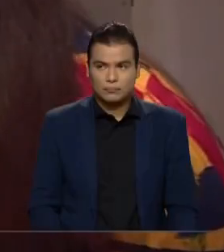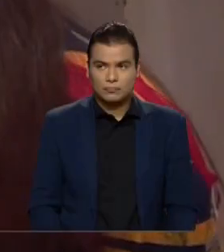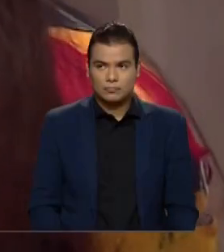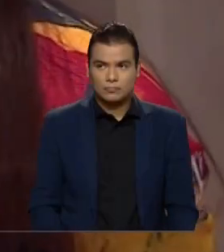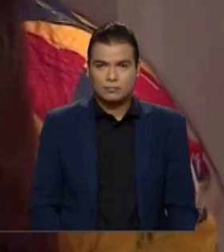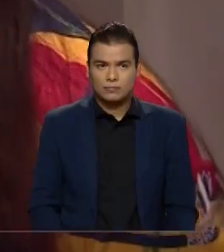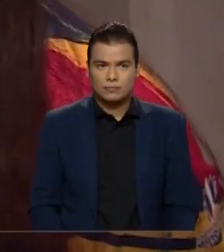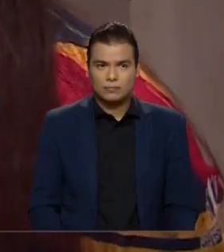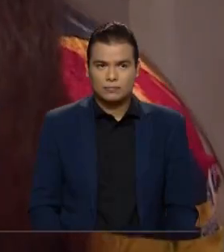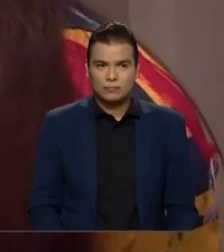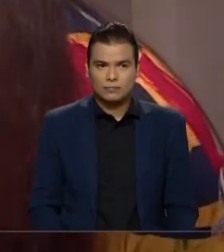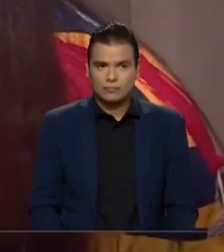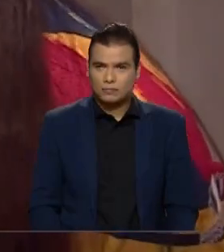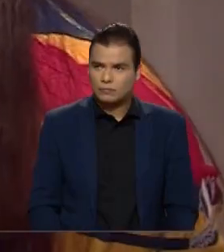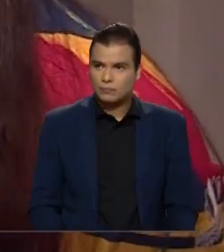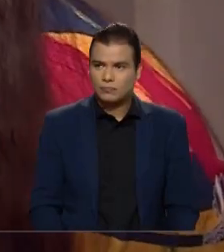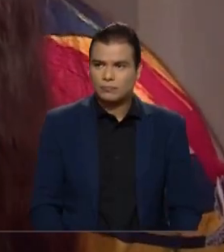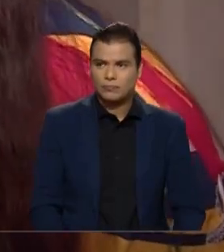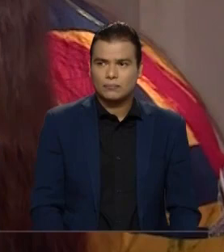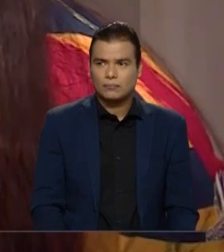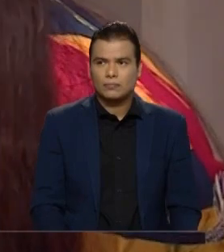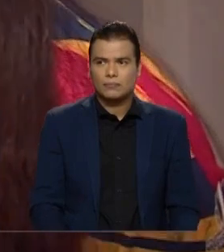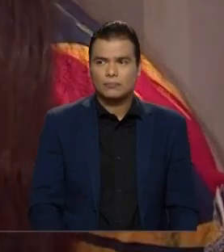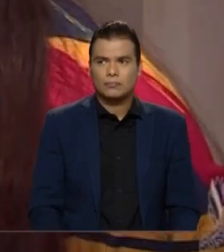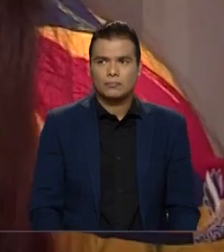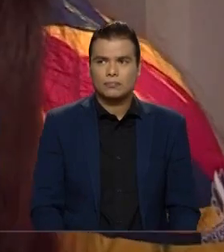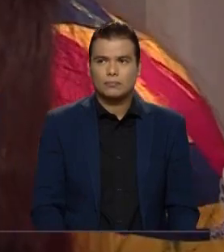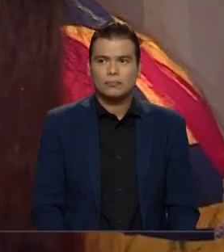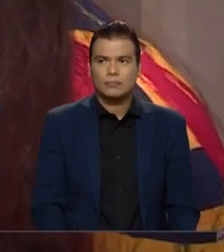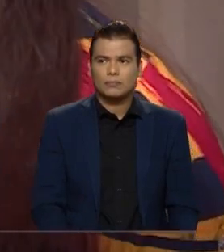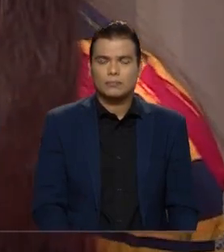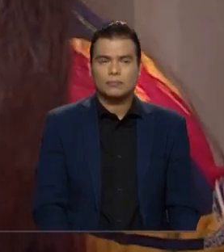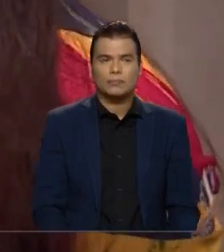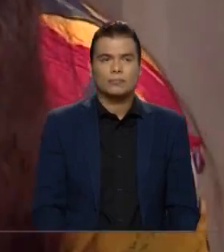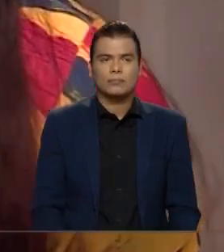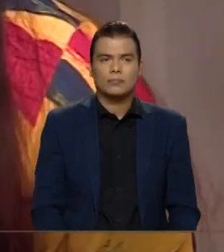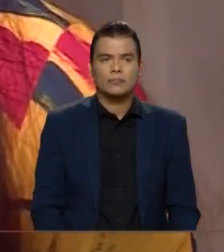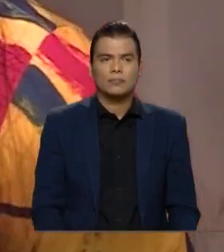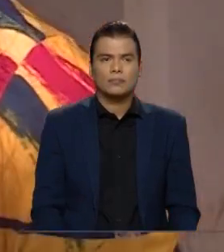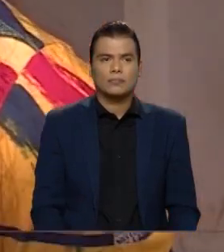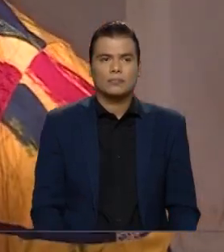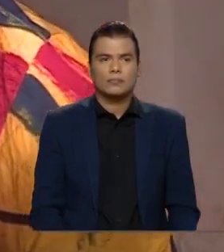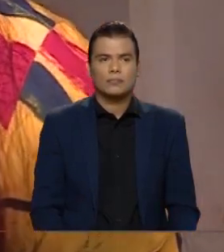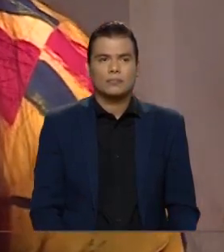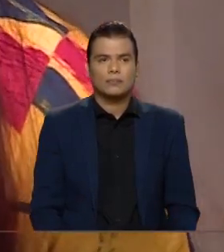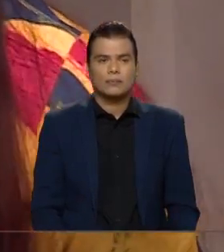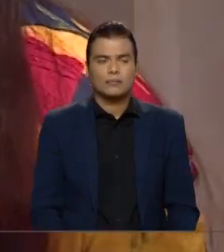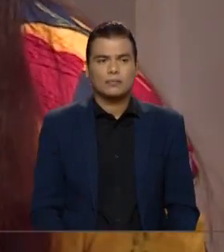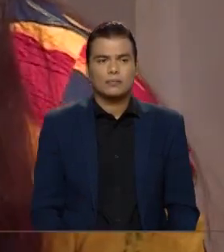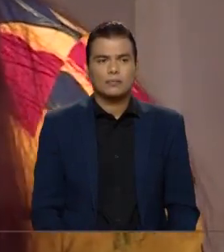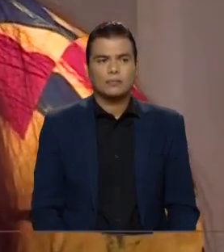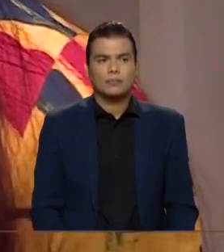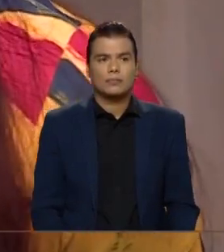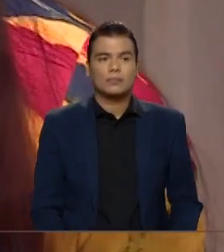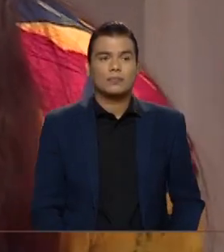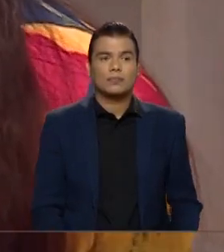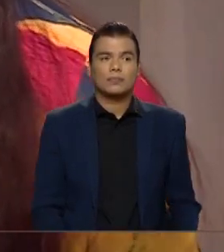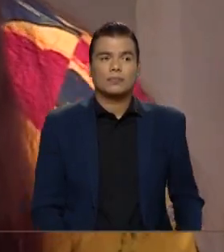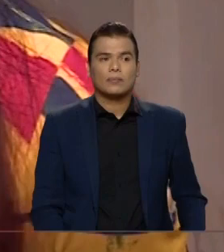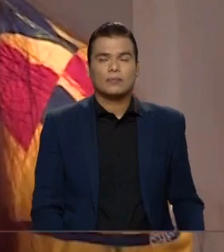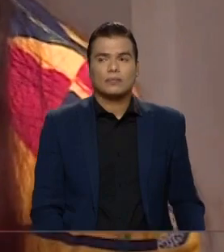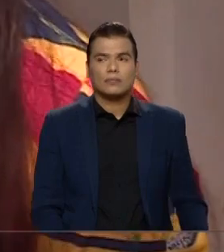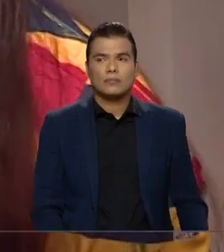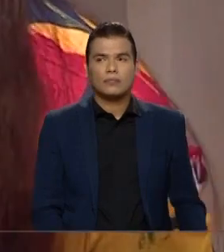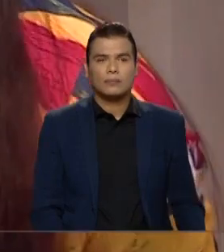Me siento bien porque es que sentirse apoyado se siente muy bien. El recorrido, como le dije, fuimos primero